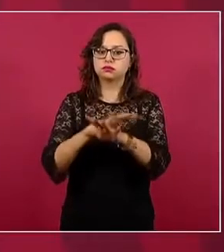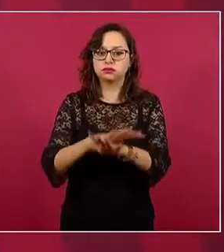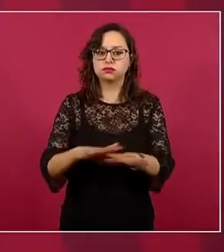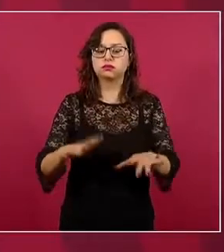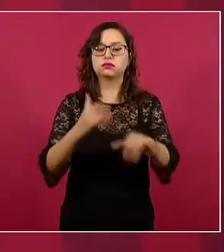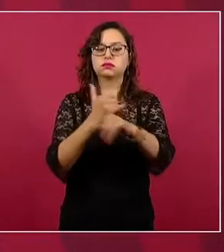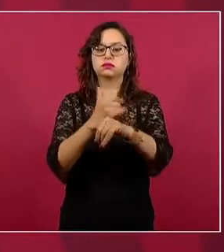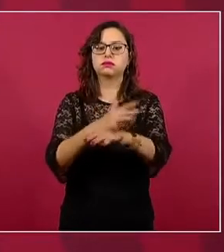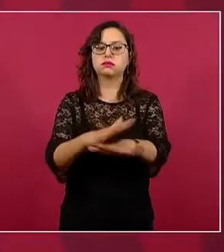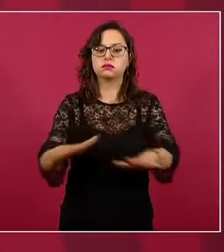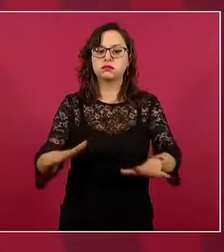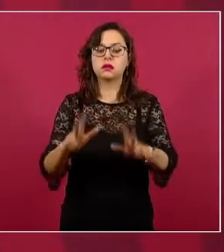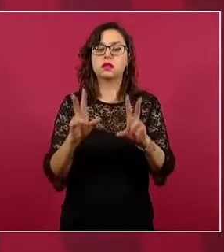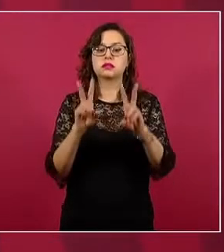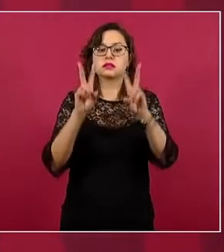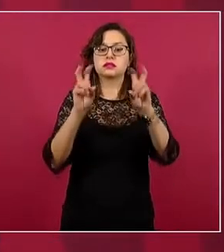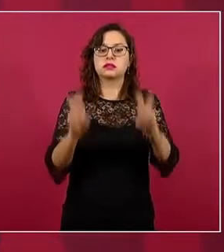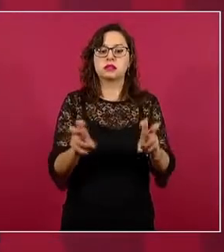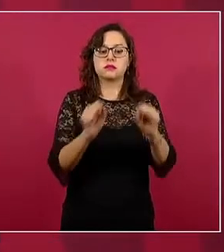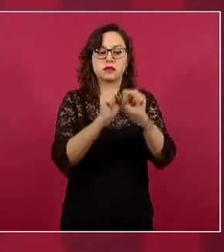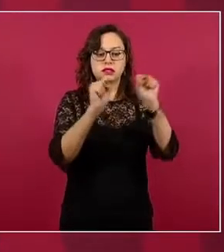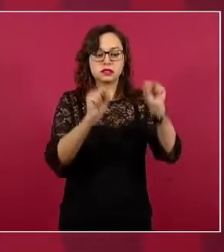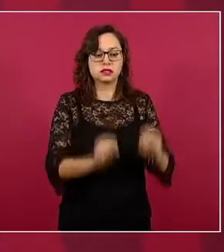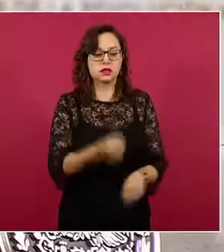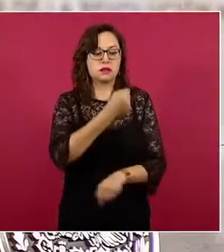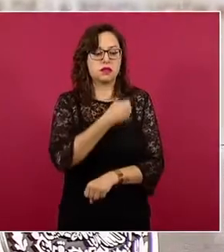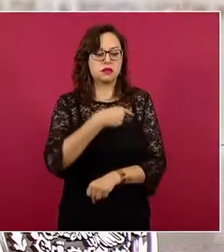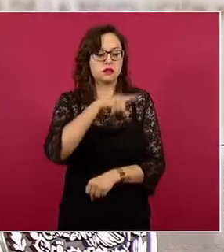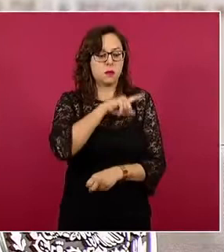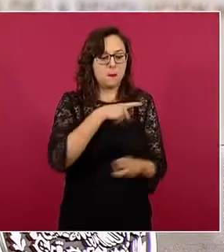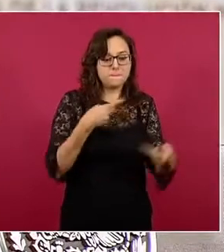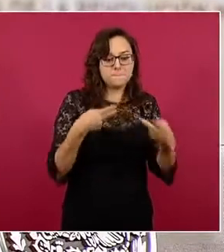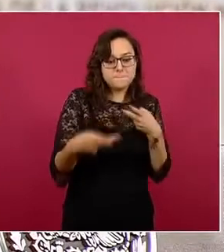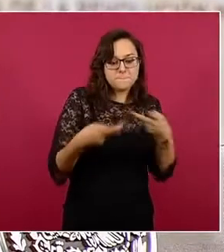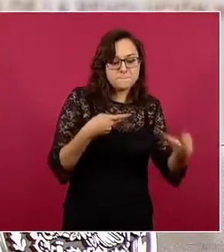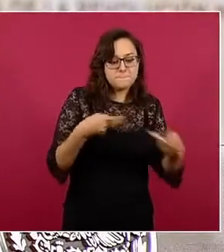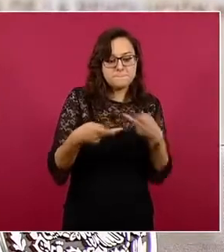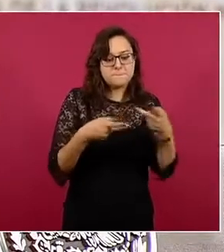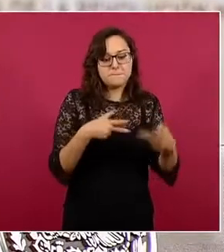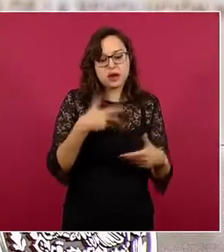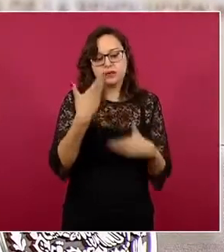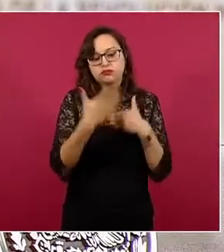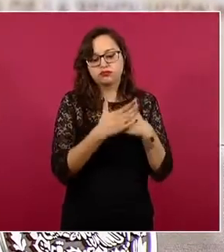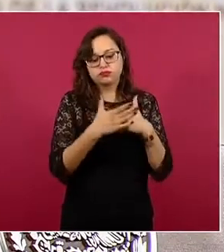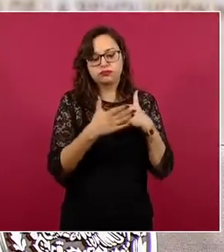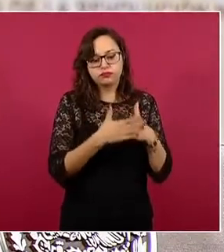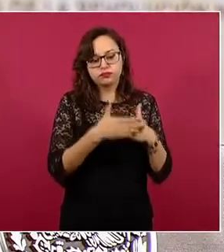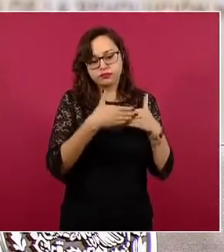en el plan de salud, que va dirigido